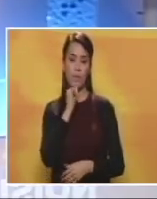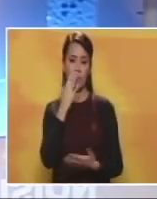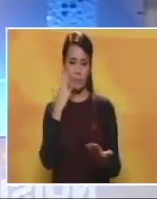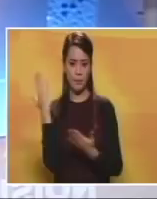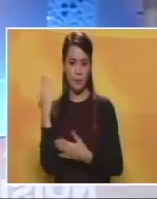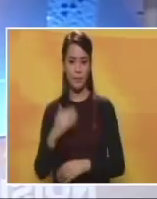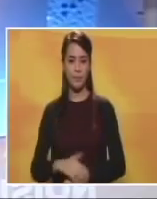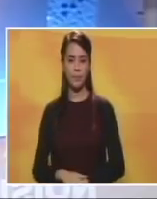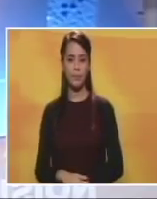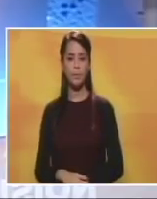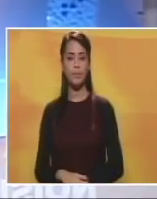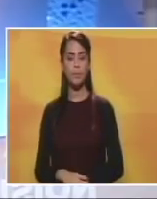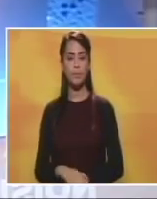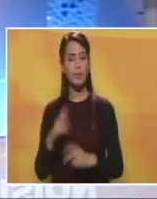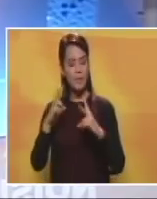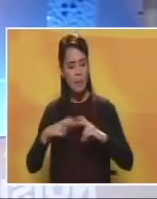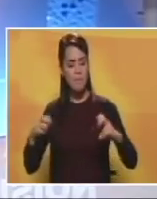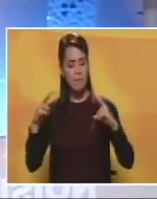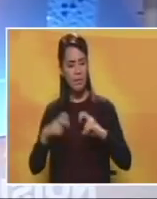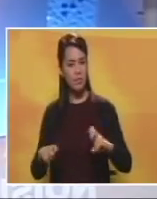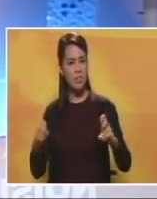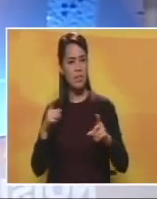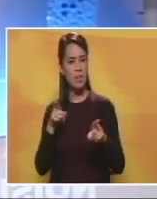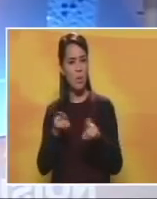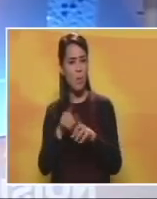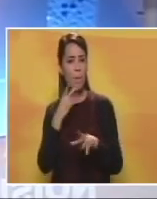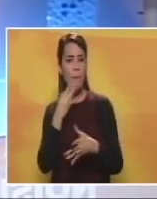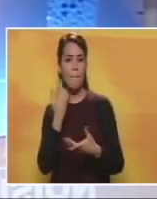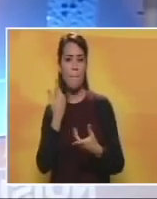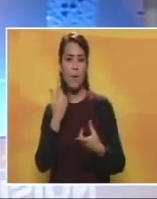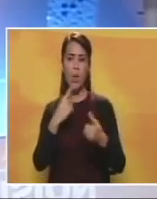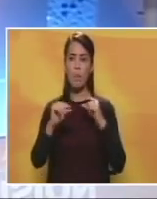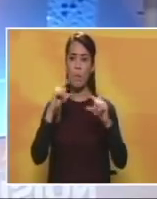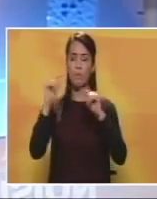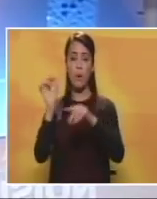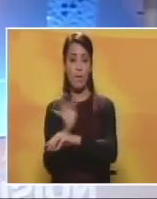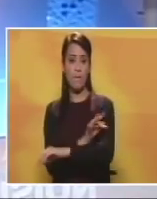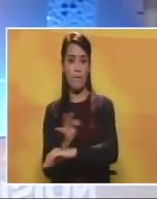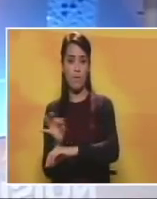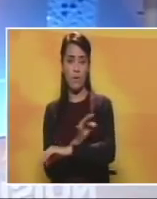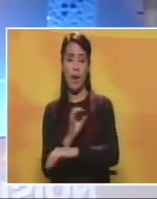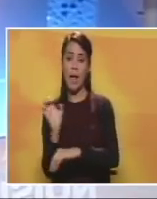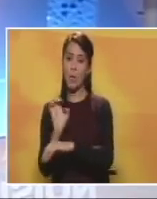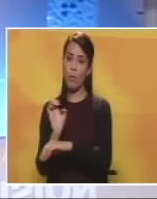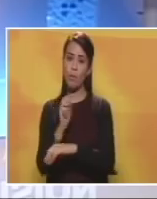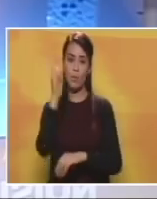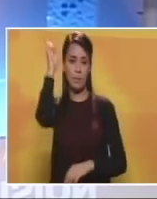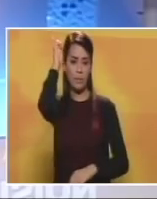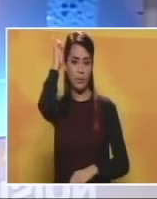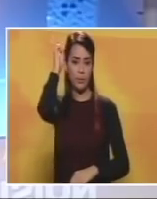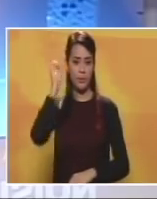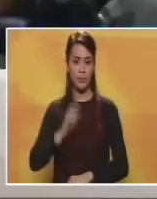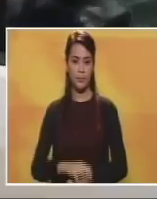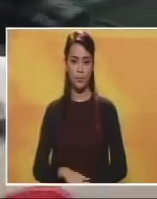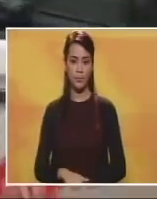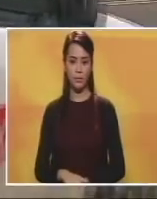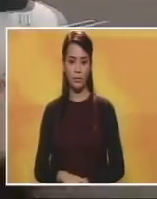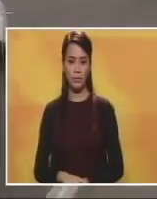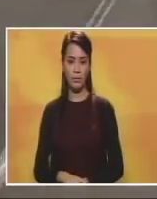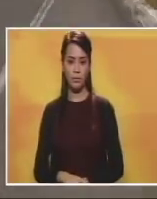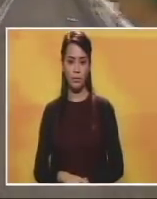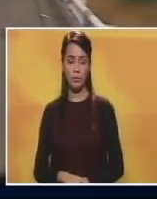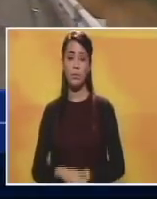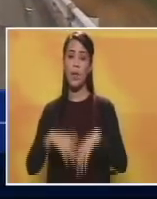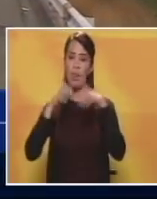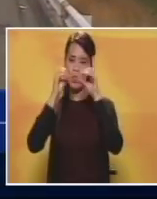siguiente reportaje que investiga el tráfico de personas en los poblados fronterizos entre Ecuador y Perú.